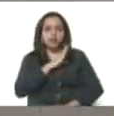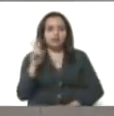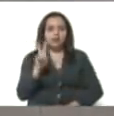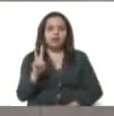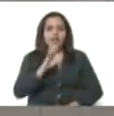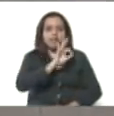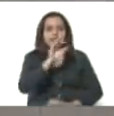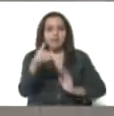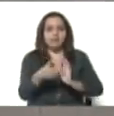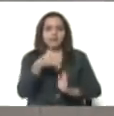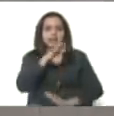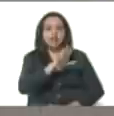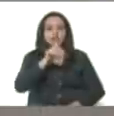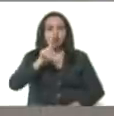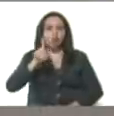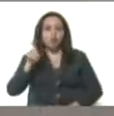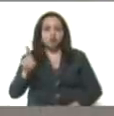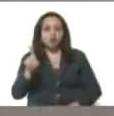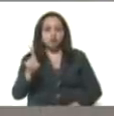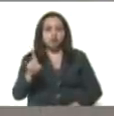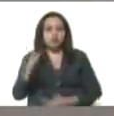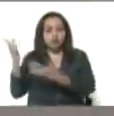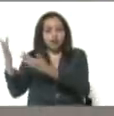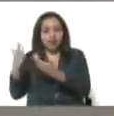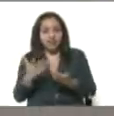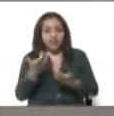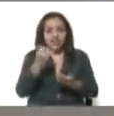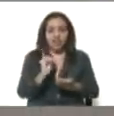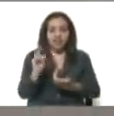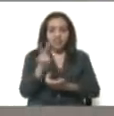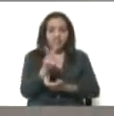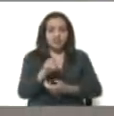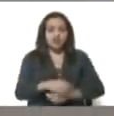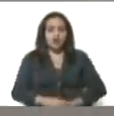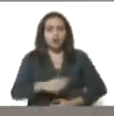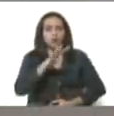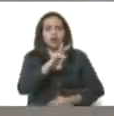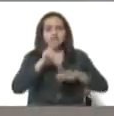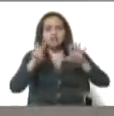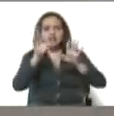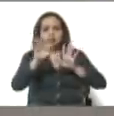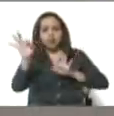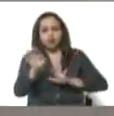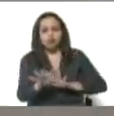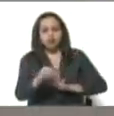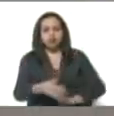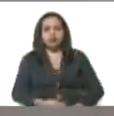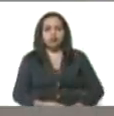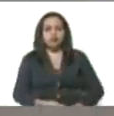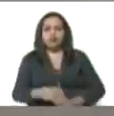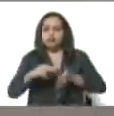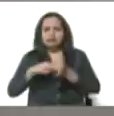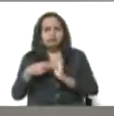3.511 casos y los casos importados representan el 47%, es